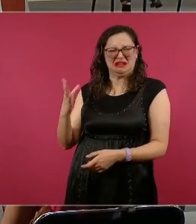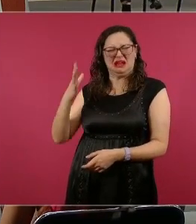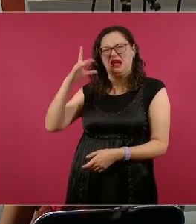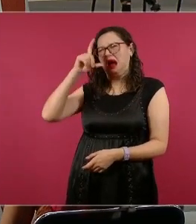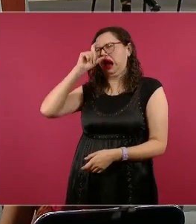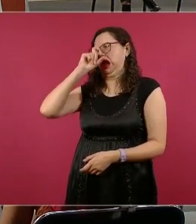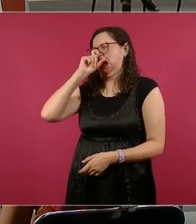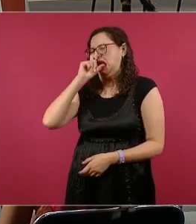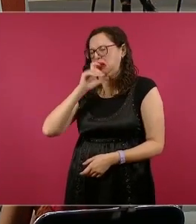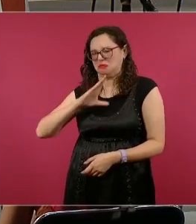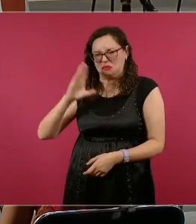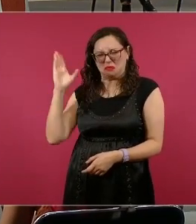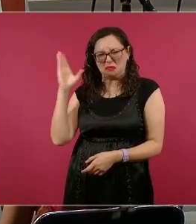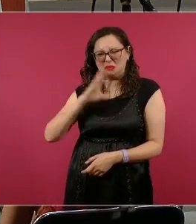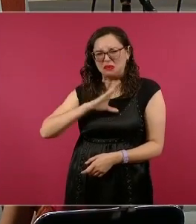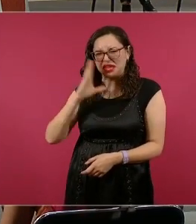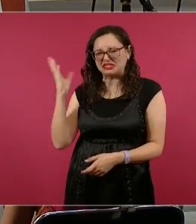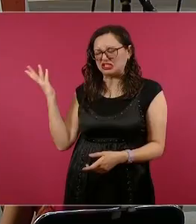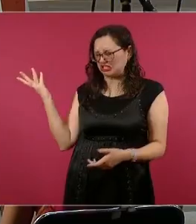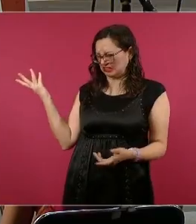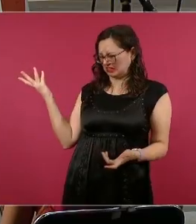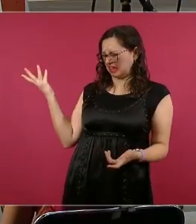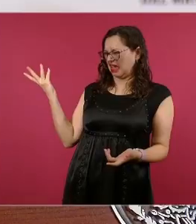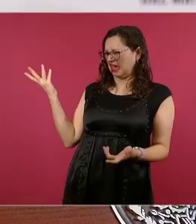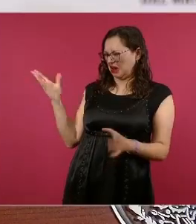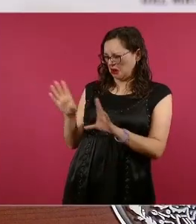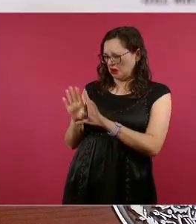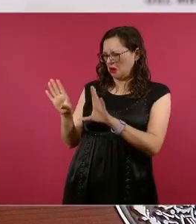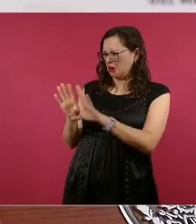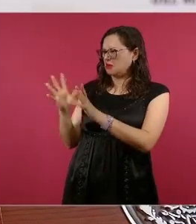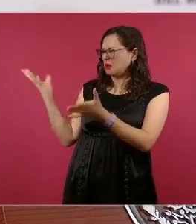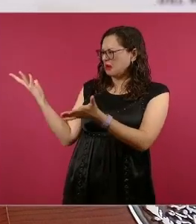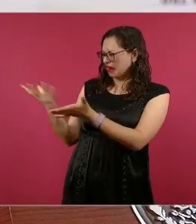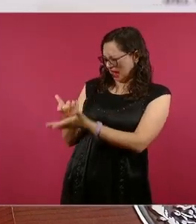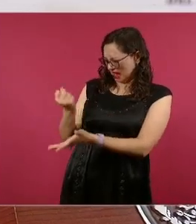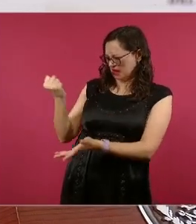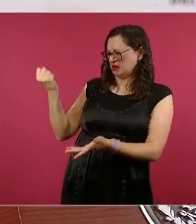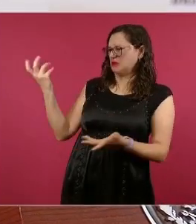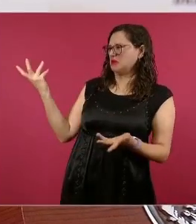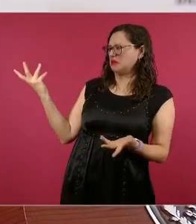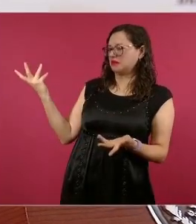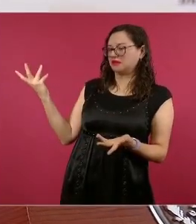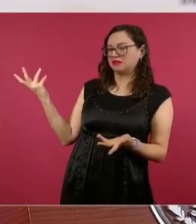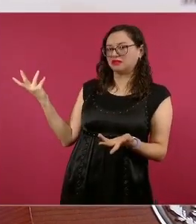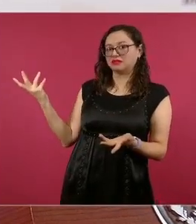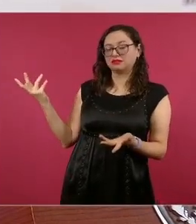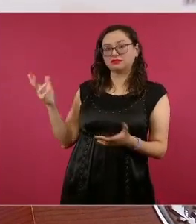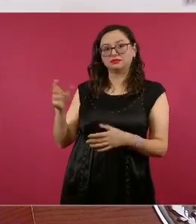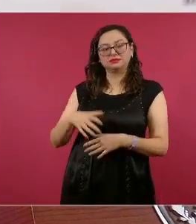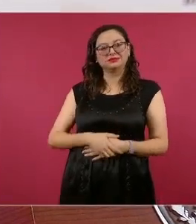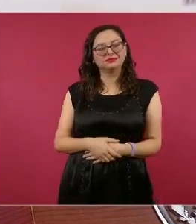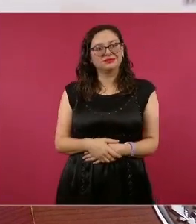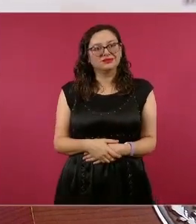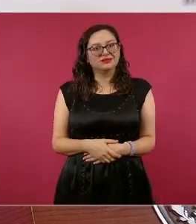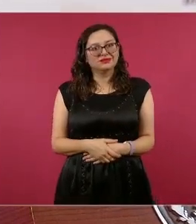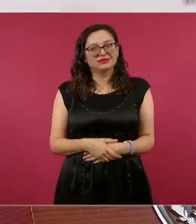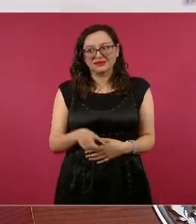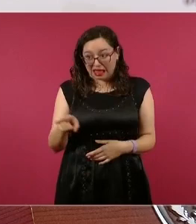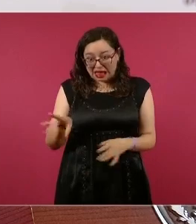en ciencia política, que también las universidades tienen que hacer una revisión.